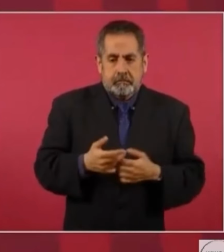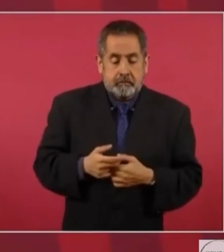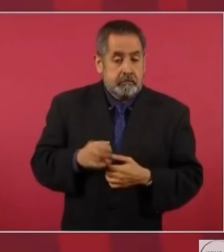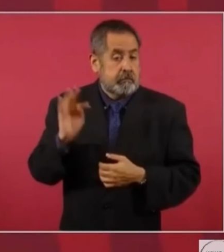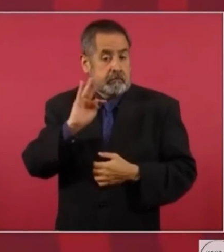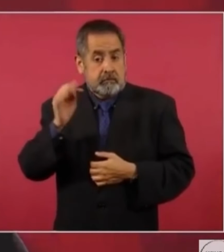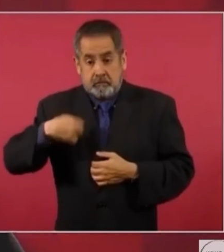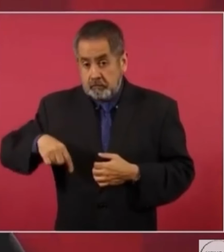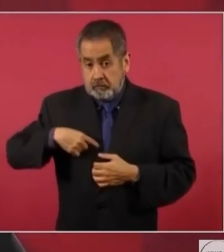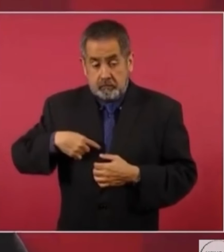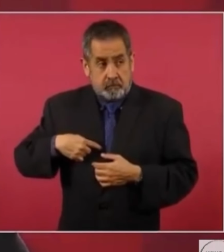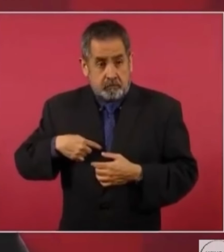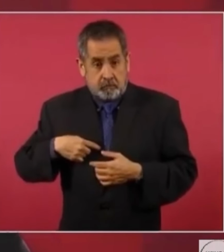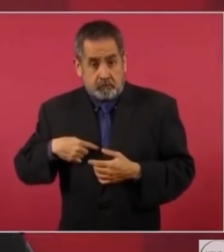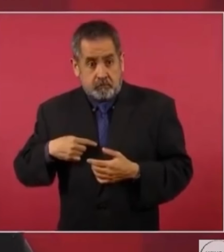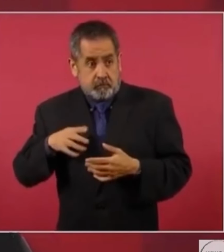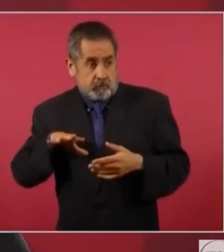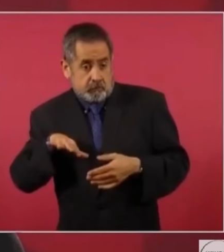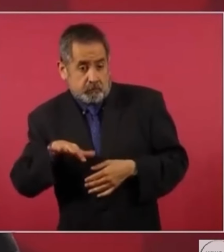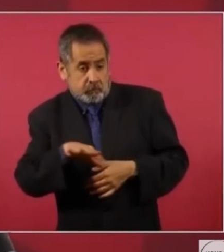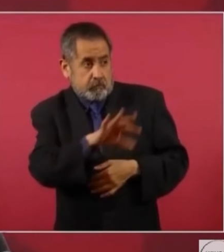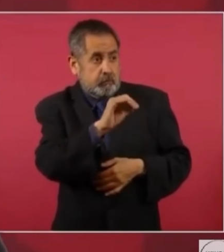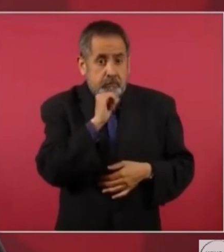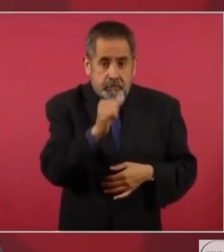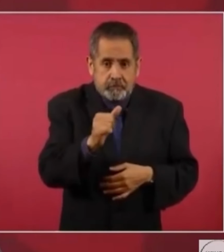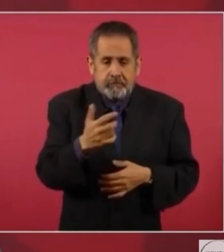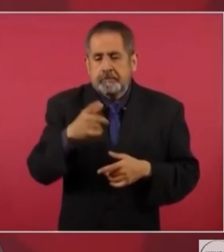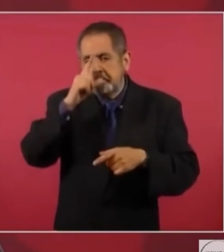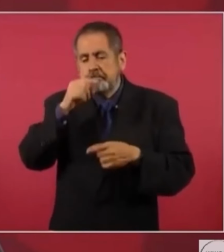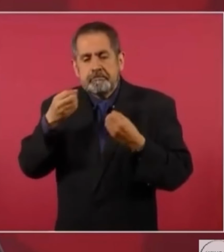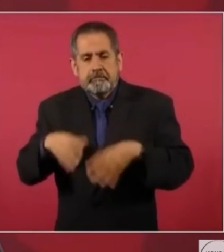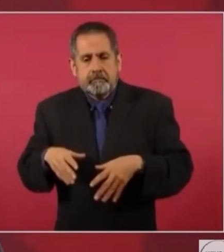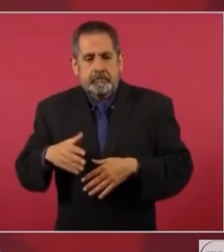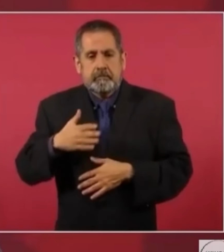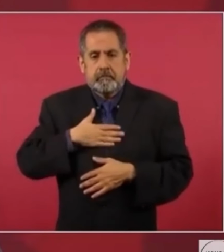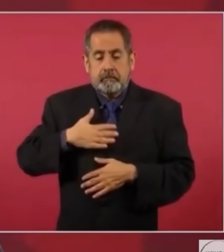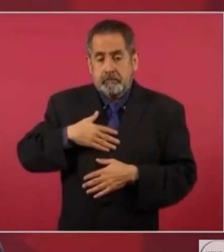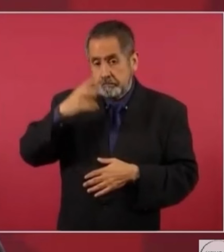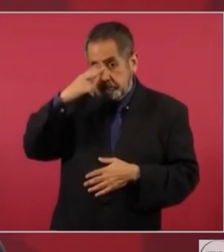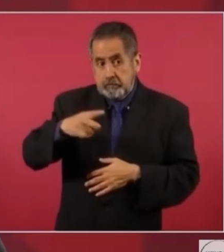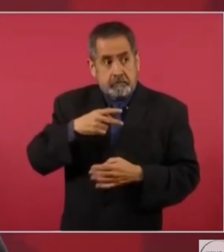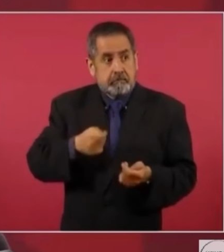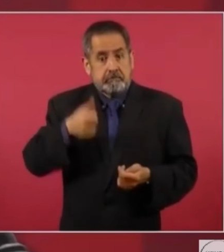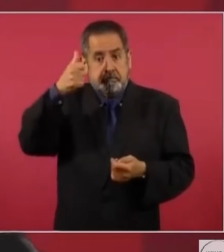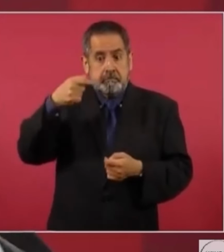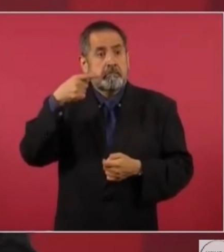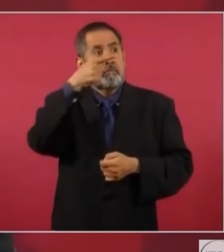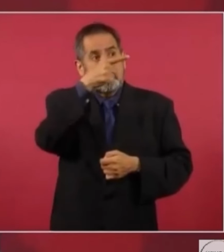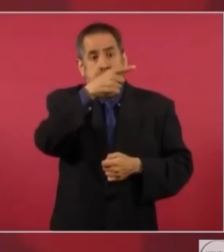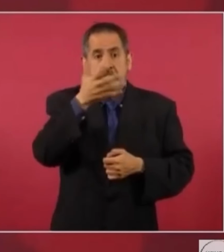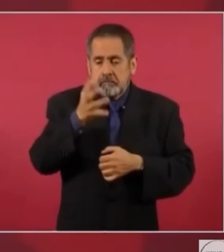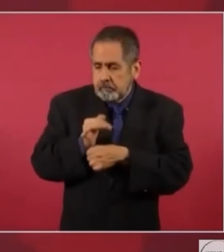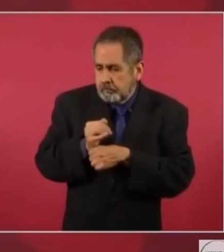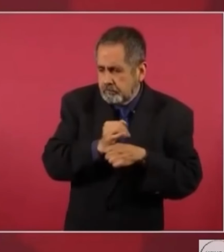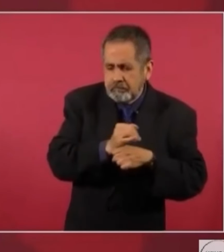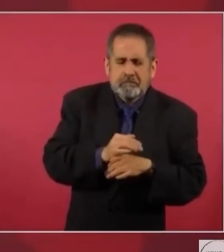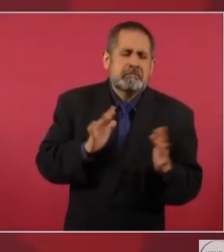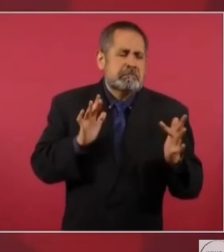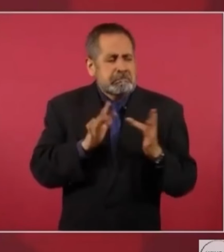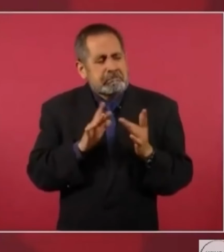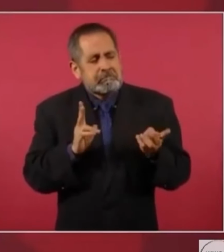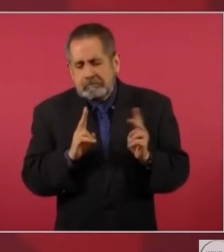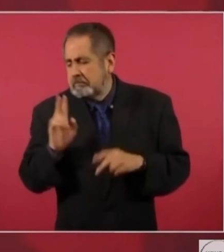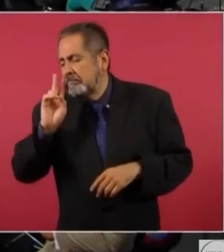armas si no hiciésemos eso. Es un ejemplo. Para los intereses de México, eso nunca había sucedido. Sí había, se